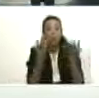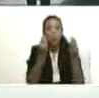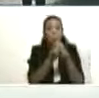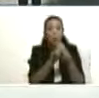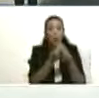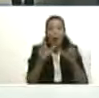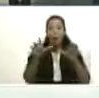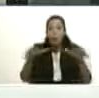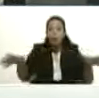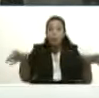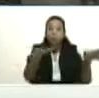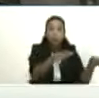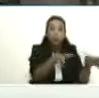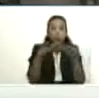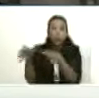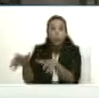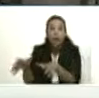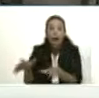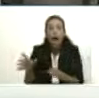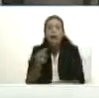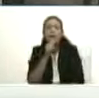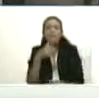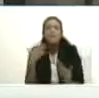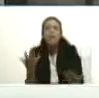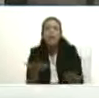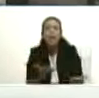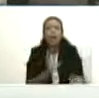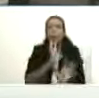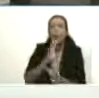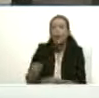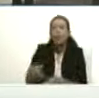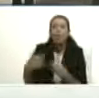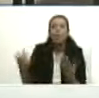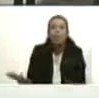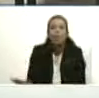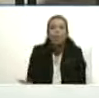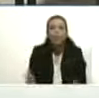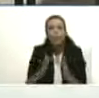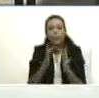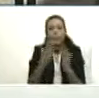su familia. ¿Qué les quiere decir, mi comandante? Adelante.